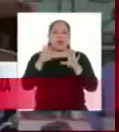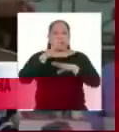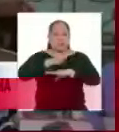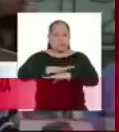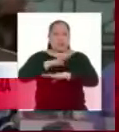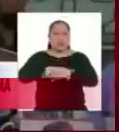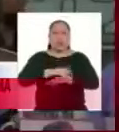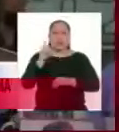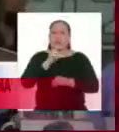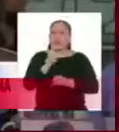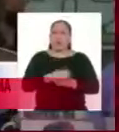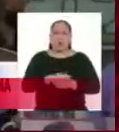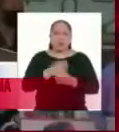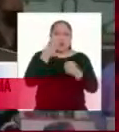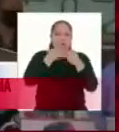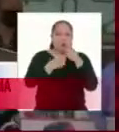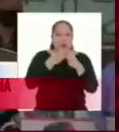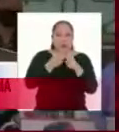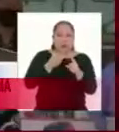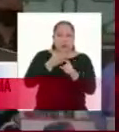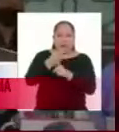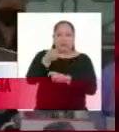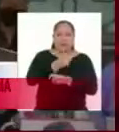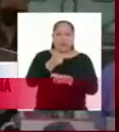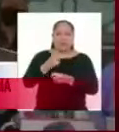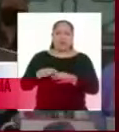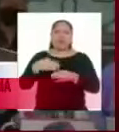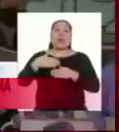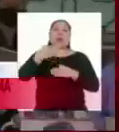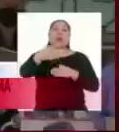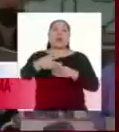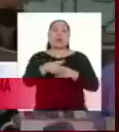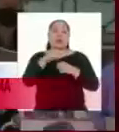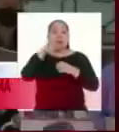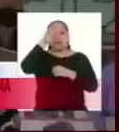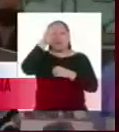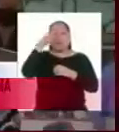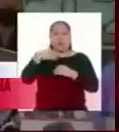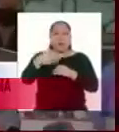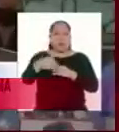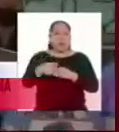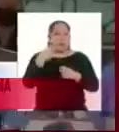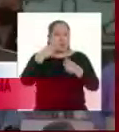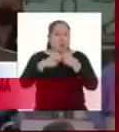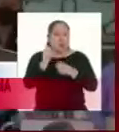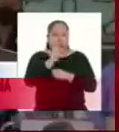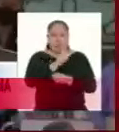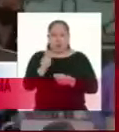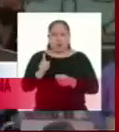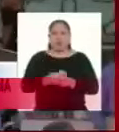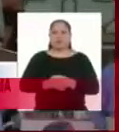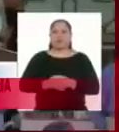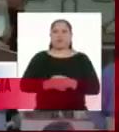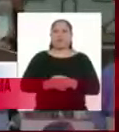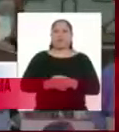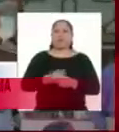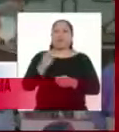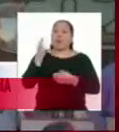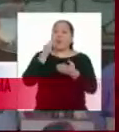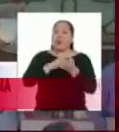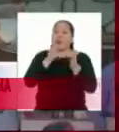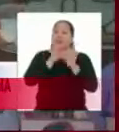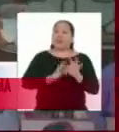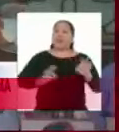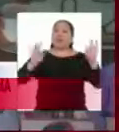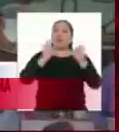segura, no causa ningún daño ni tiene efectos colaterales. Pero lo más importante es que